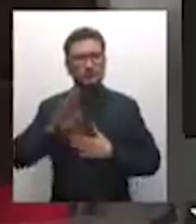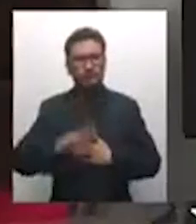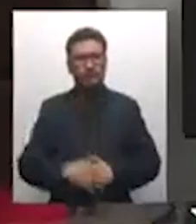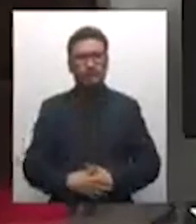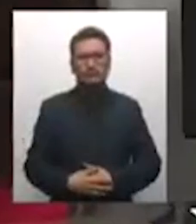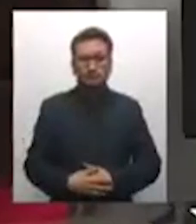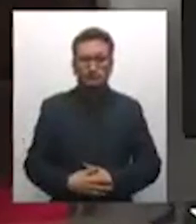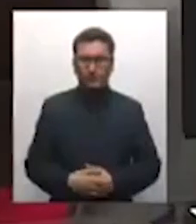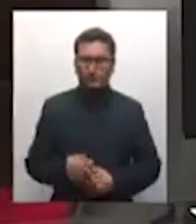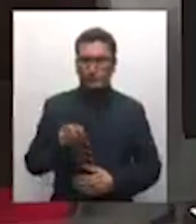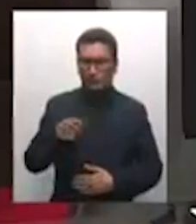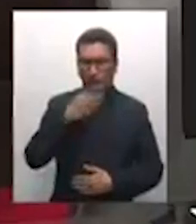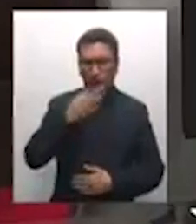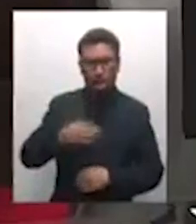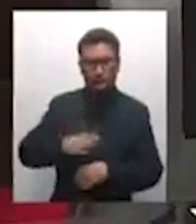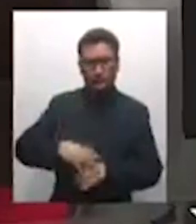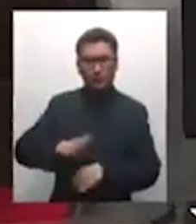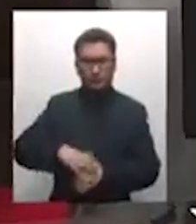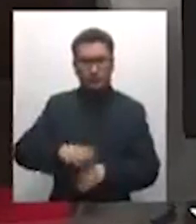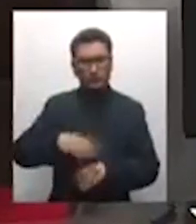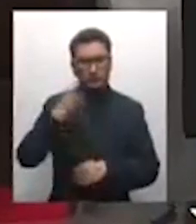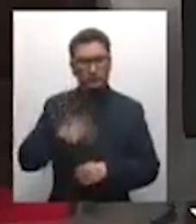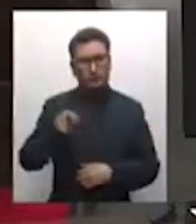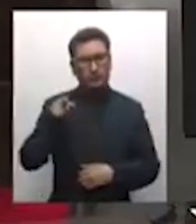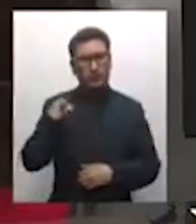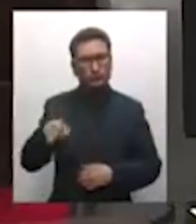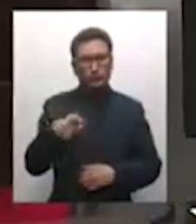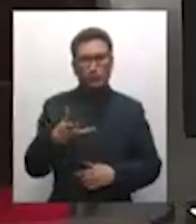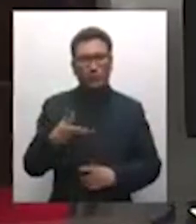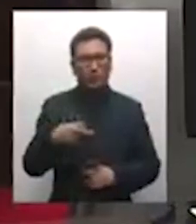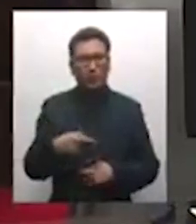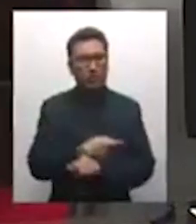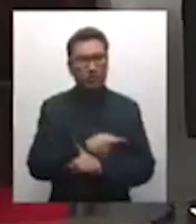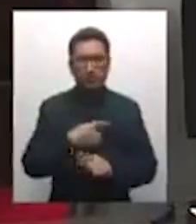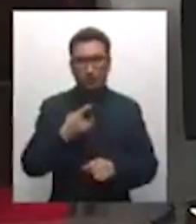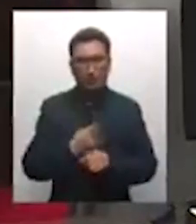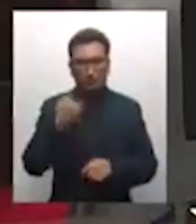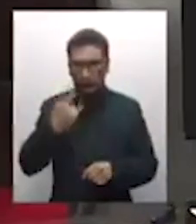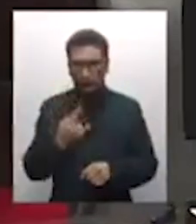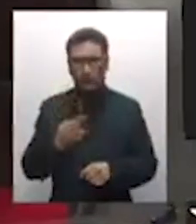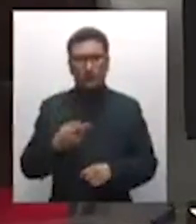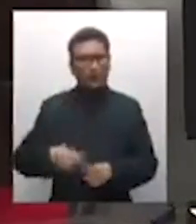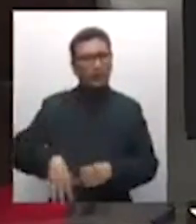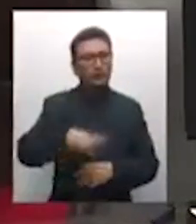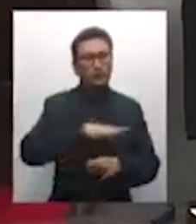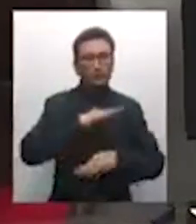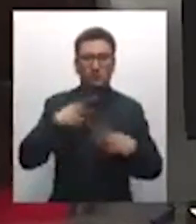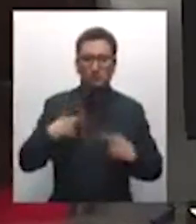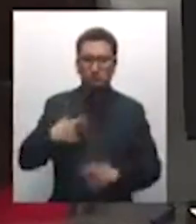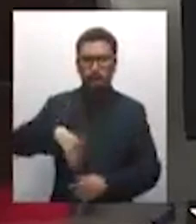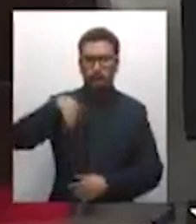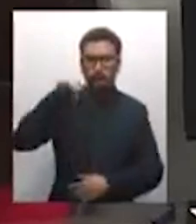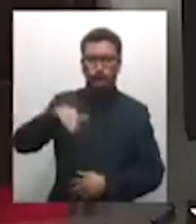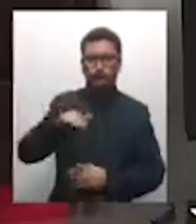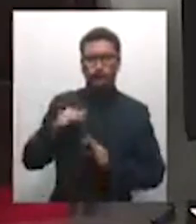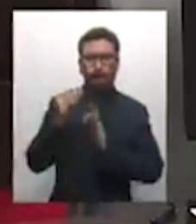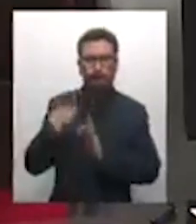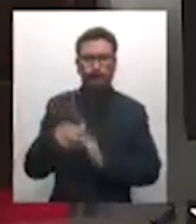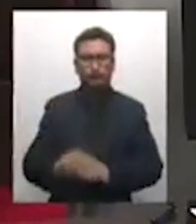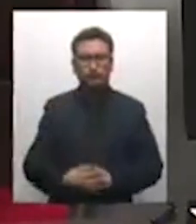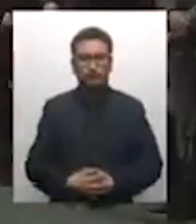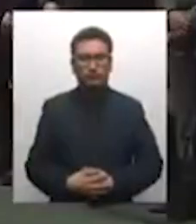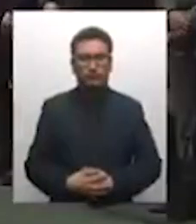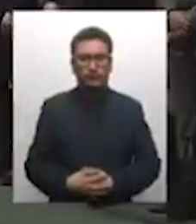donde entregó un informe pormenorizado de los acontecimientos que ocurrieron en culiacán sinaloa el pasado 17 de octubre en